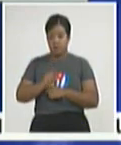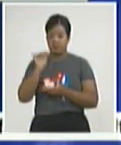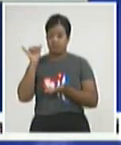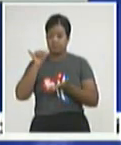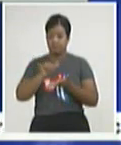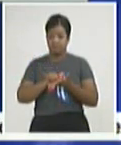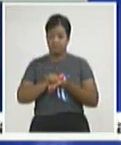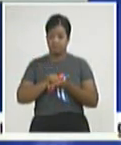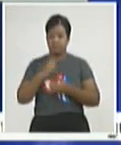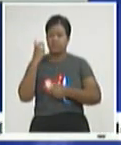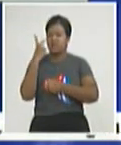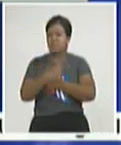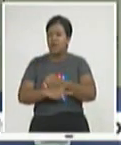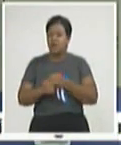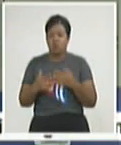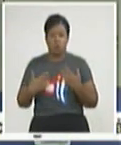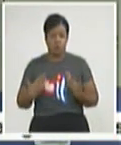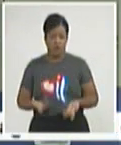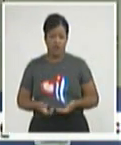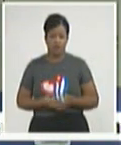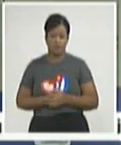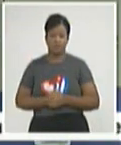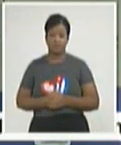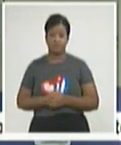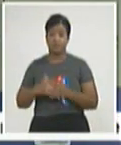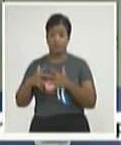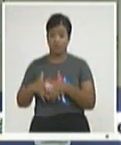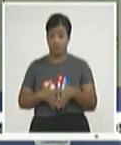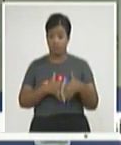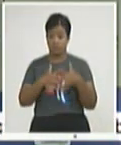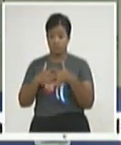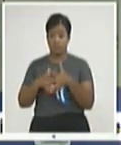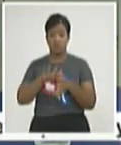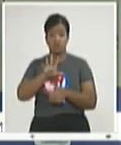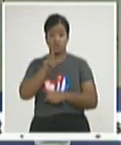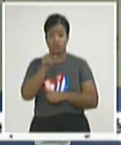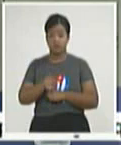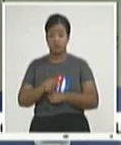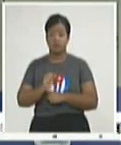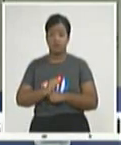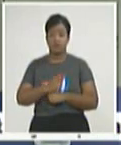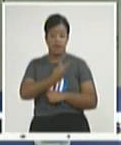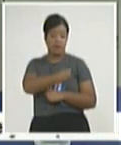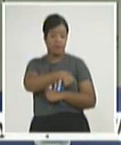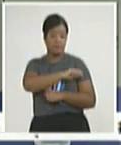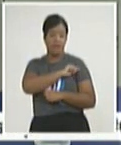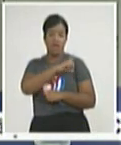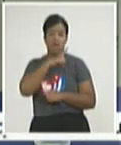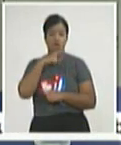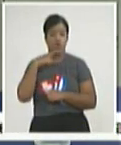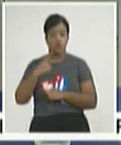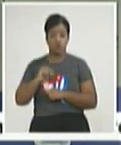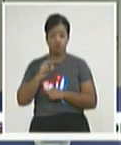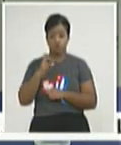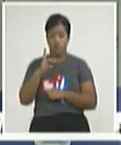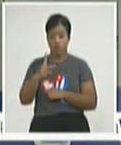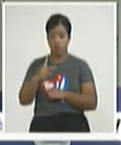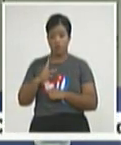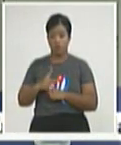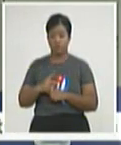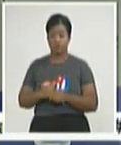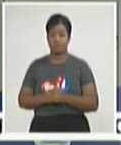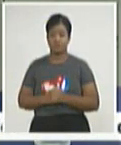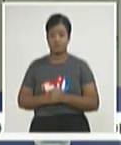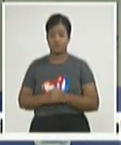Por países de procedencia, de Estados Unidos 5, de España y Rusia 2 de cada uno,